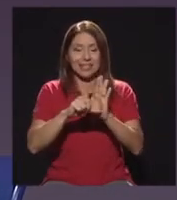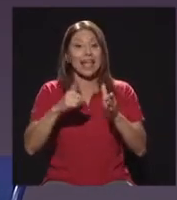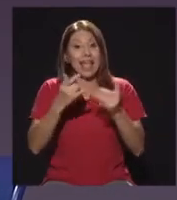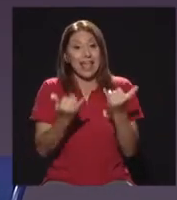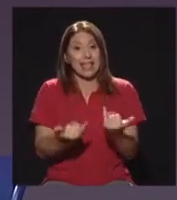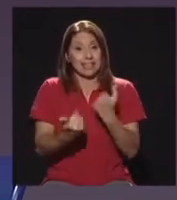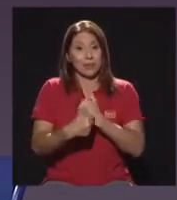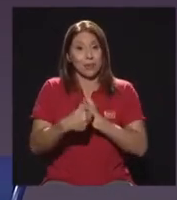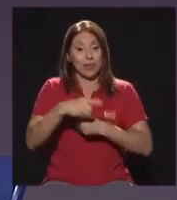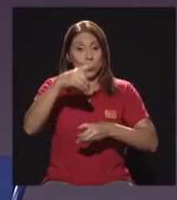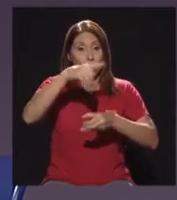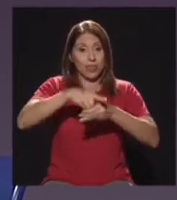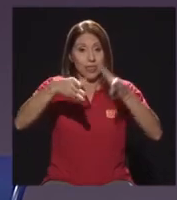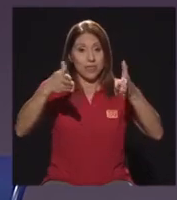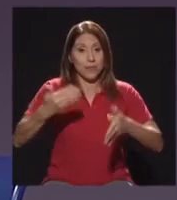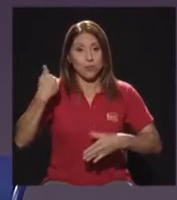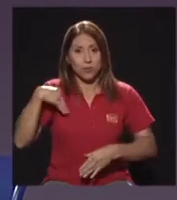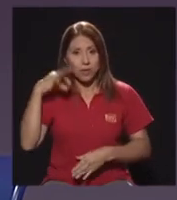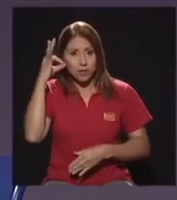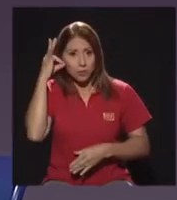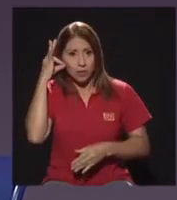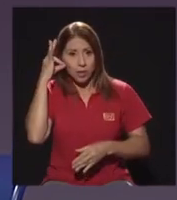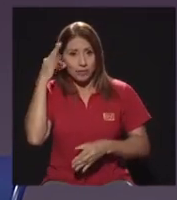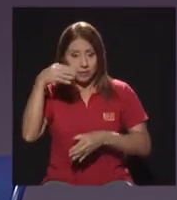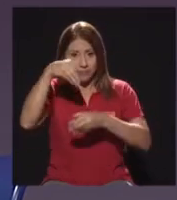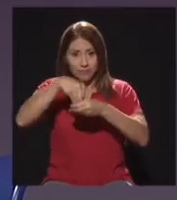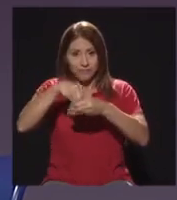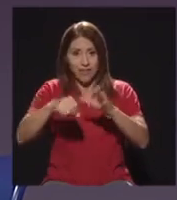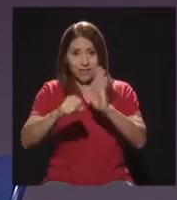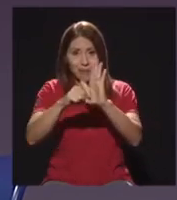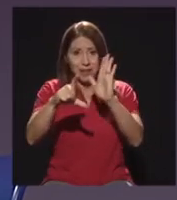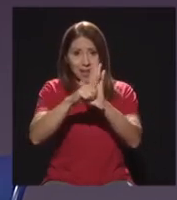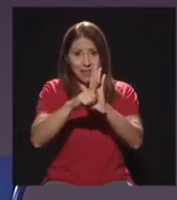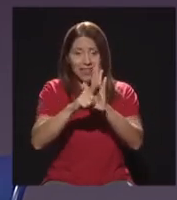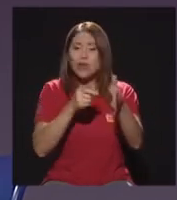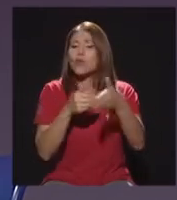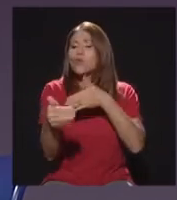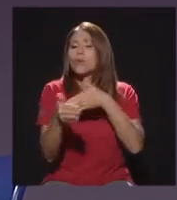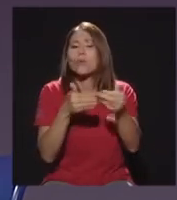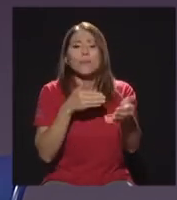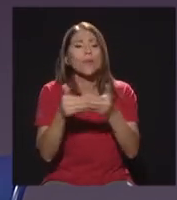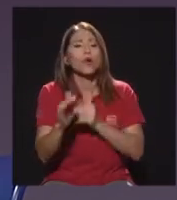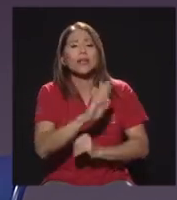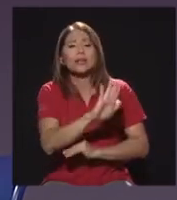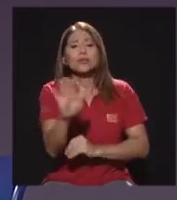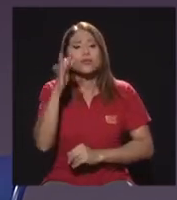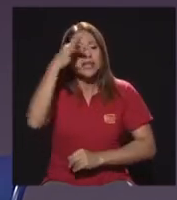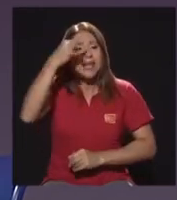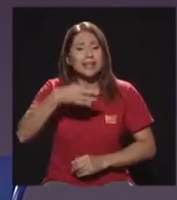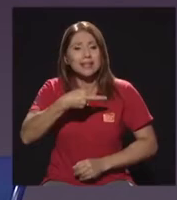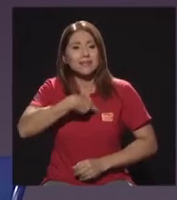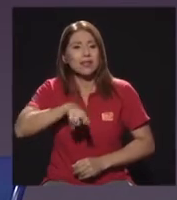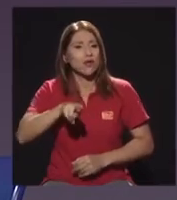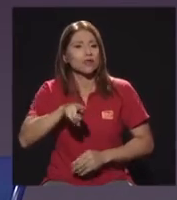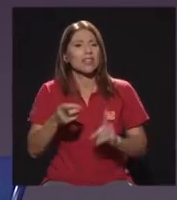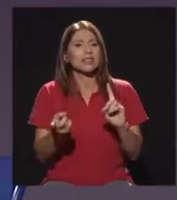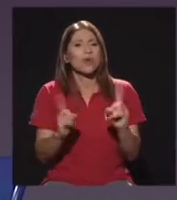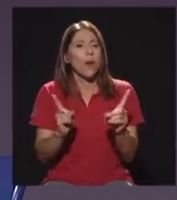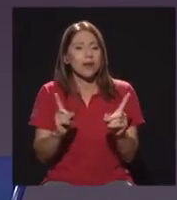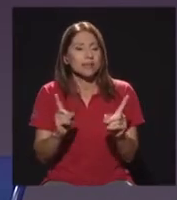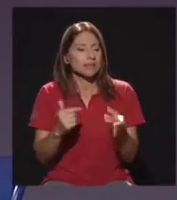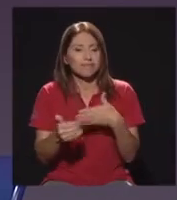diputados y diputadas que se encuentran en la asamblea legislativa sin importar cuáles son sus creencias religiosas verdad